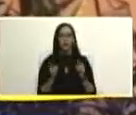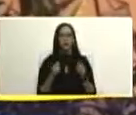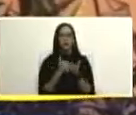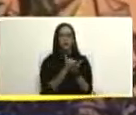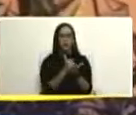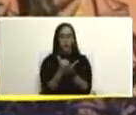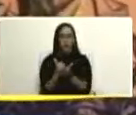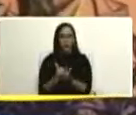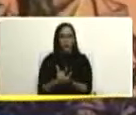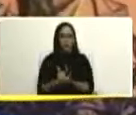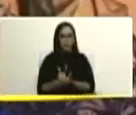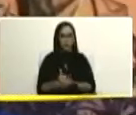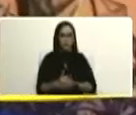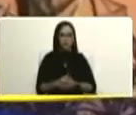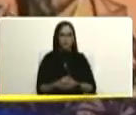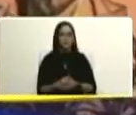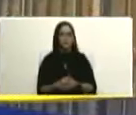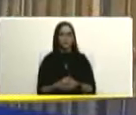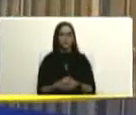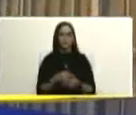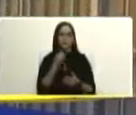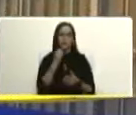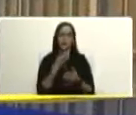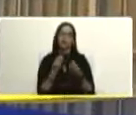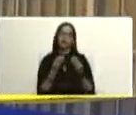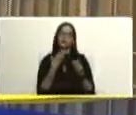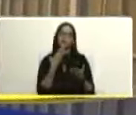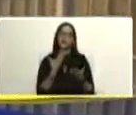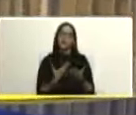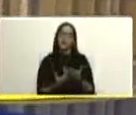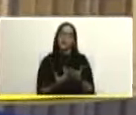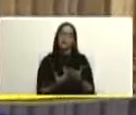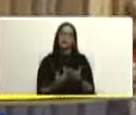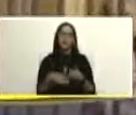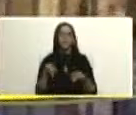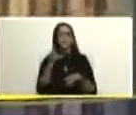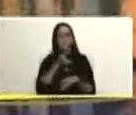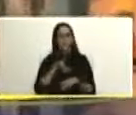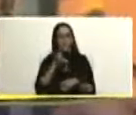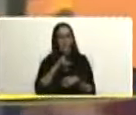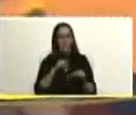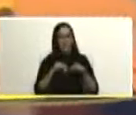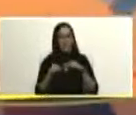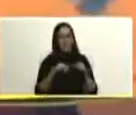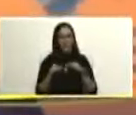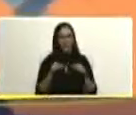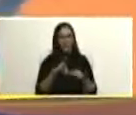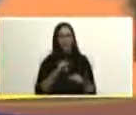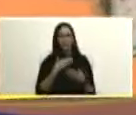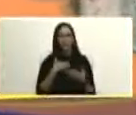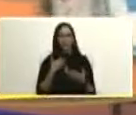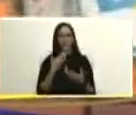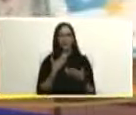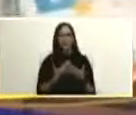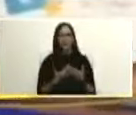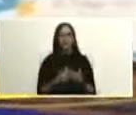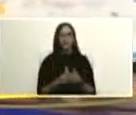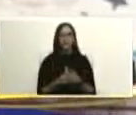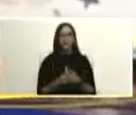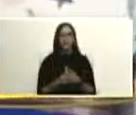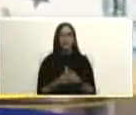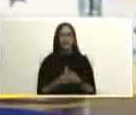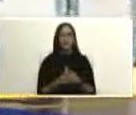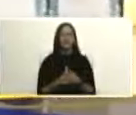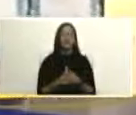colaboradores. Bueno, muchísimas gracias, mi querida directora. No quiero dejar sin que